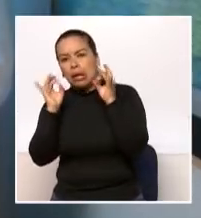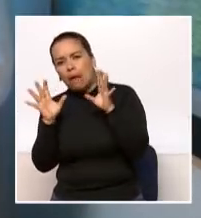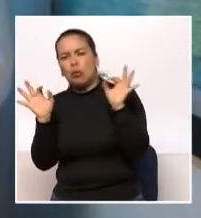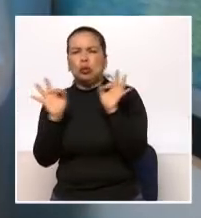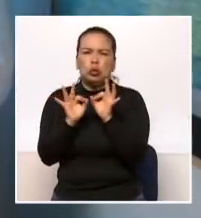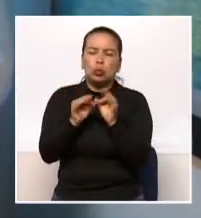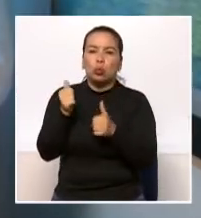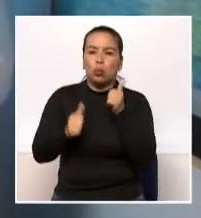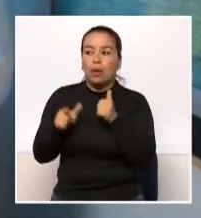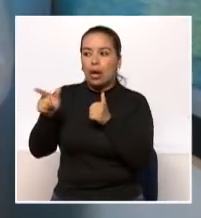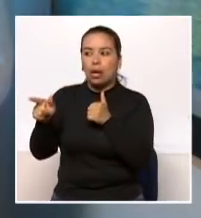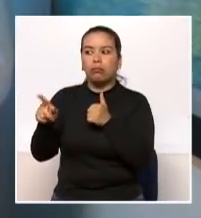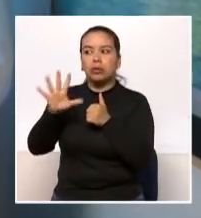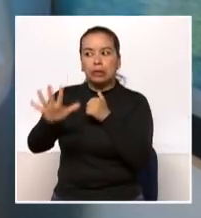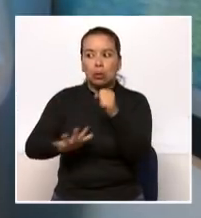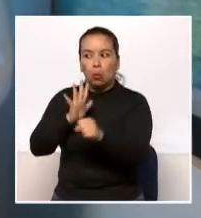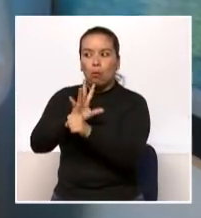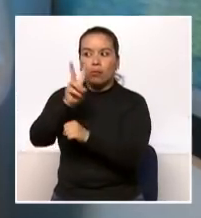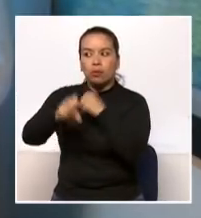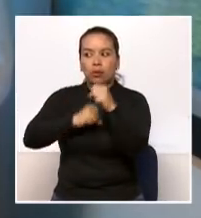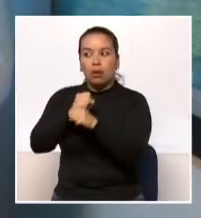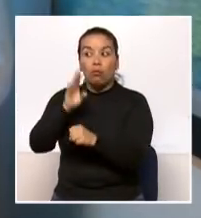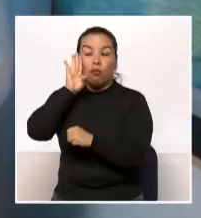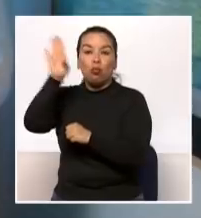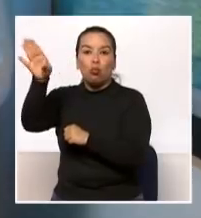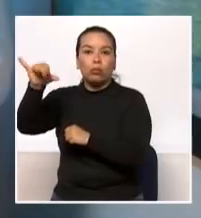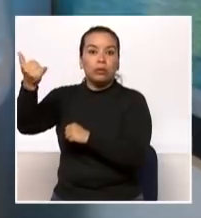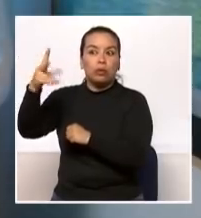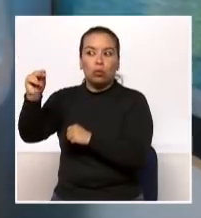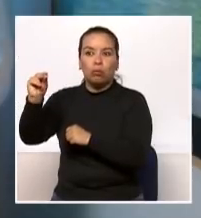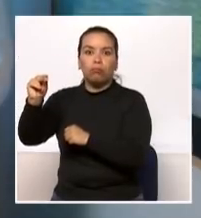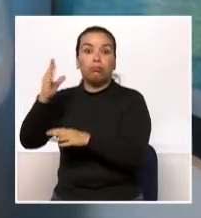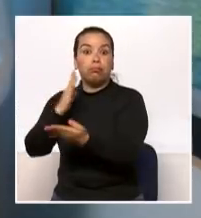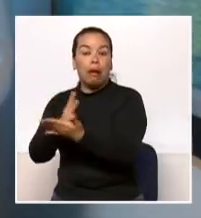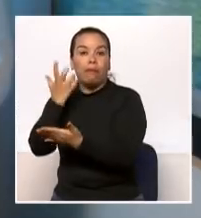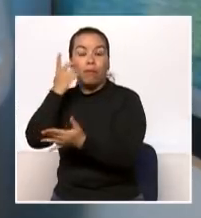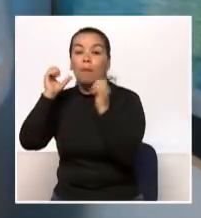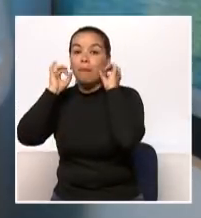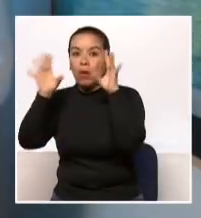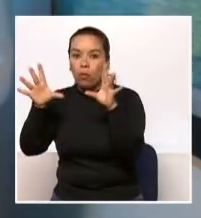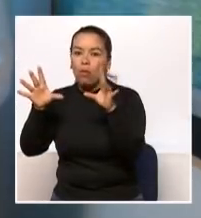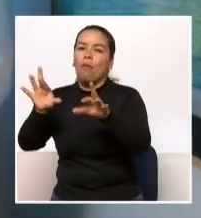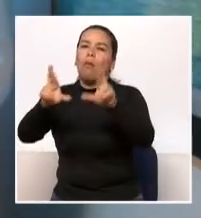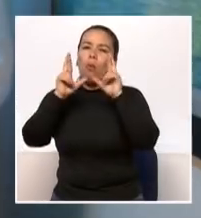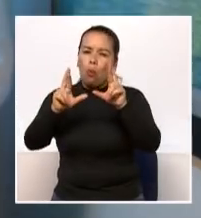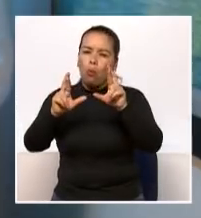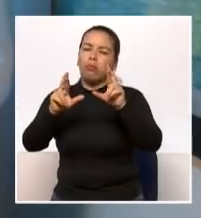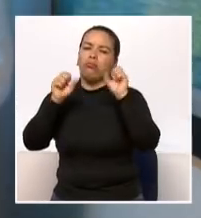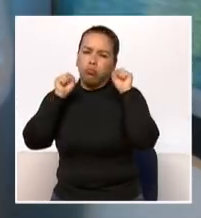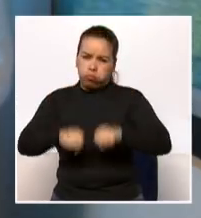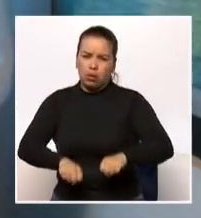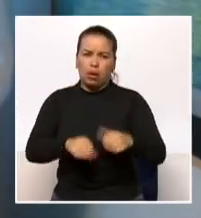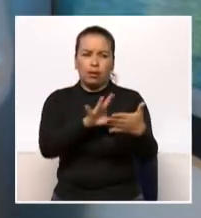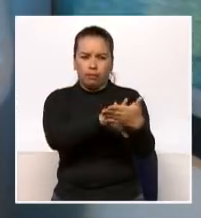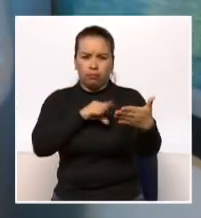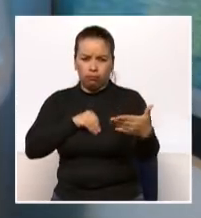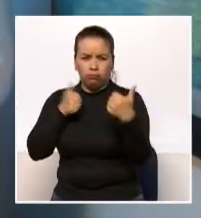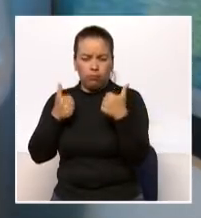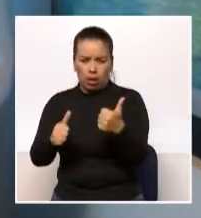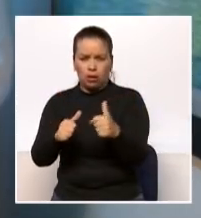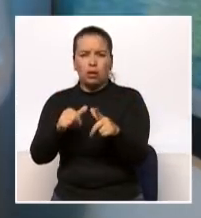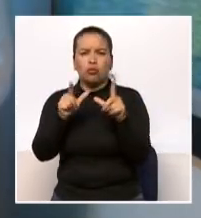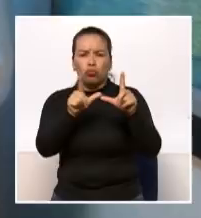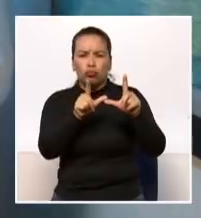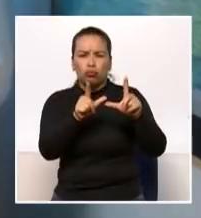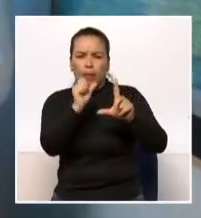este caballero en 5 o 7 años va a tener una cirrosis hepática. Esperamos que próximamente tengamos esta modalidad, que es la elastografía